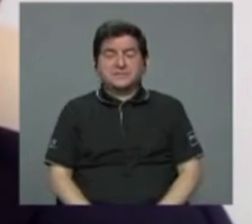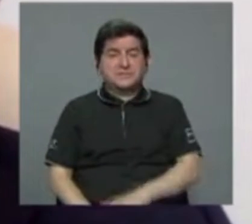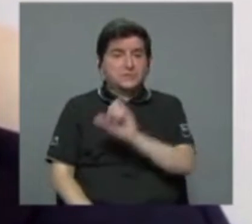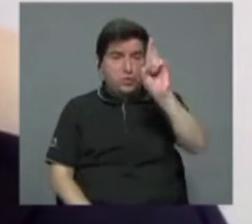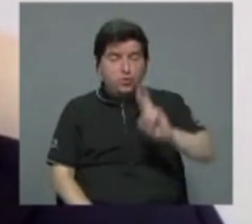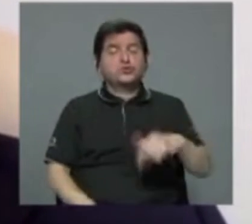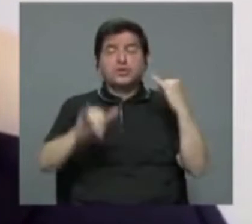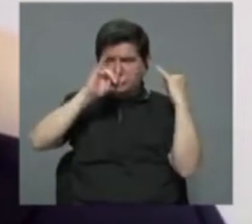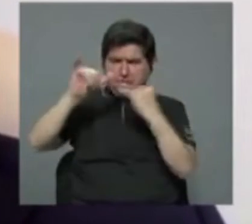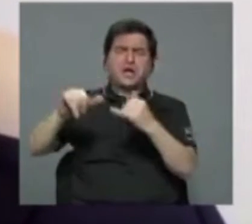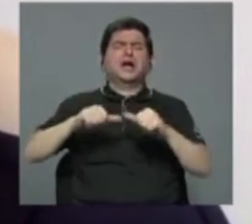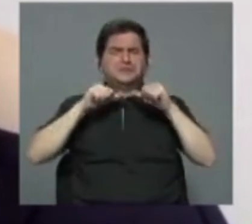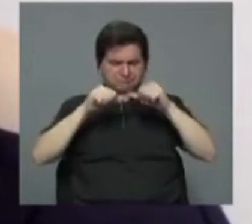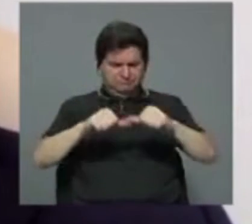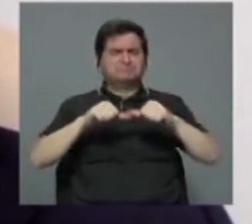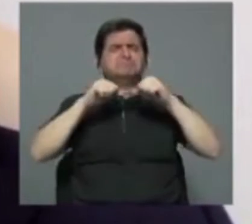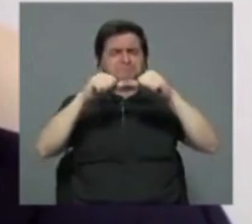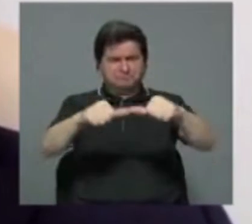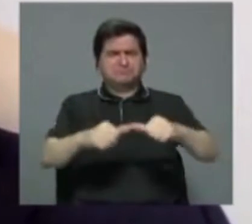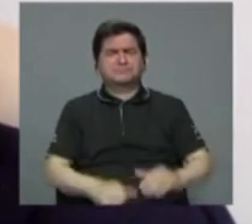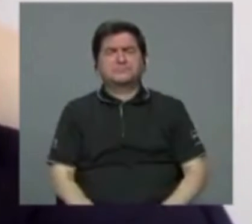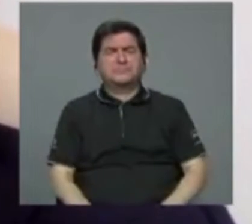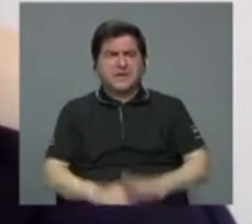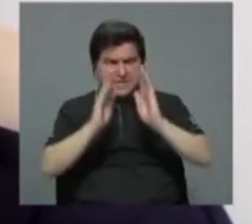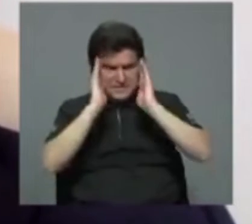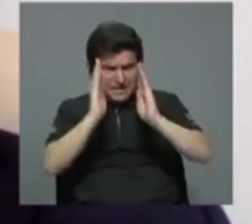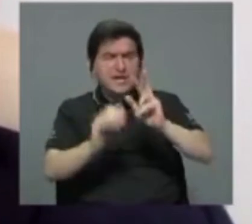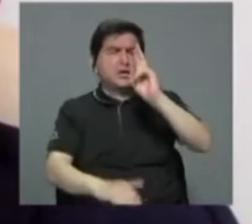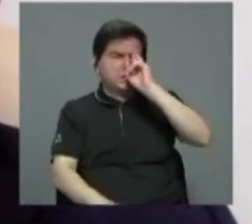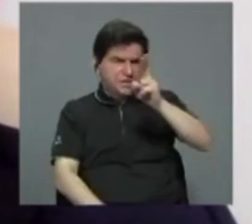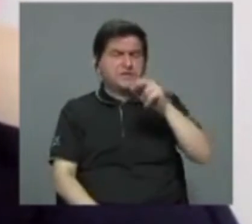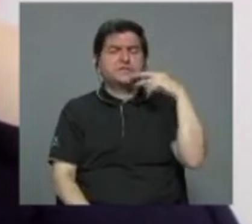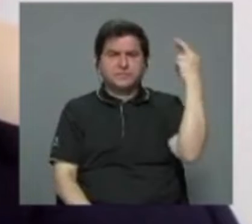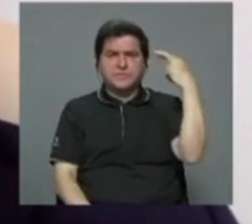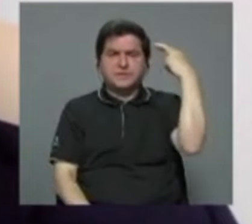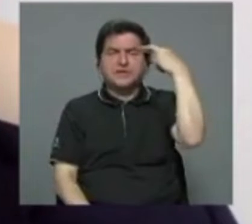lo denuncia constantemente, se le escucha y se le respeta por eso.